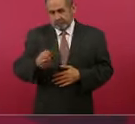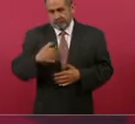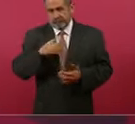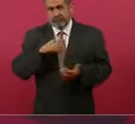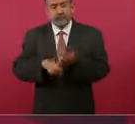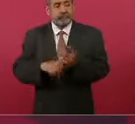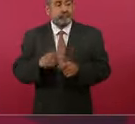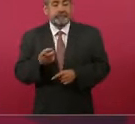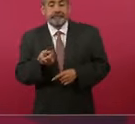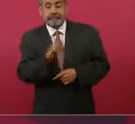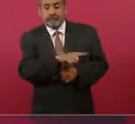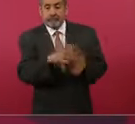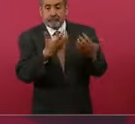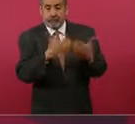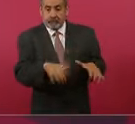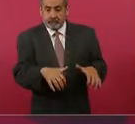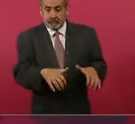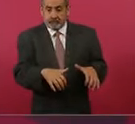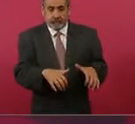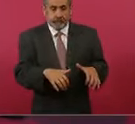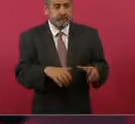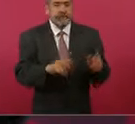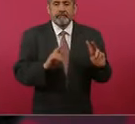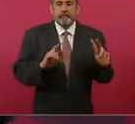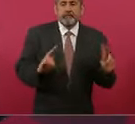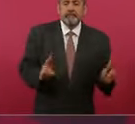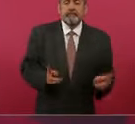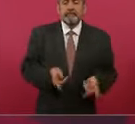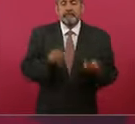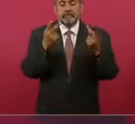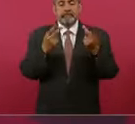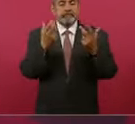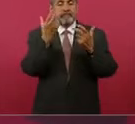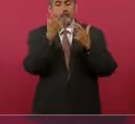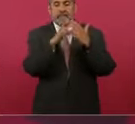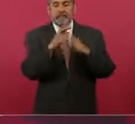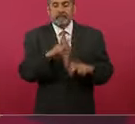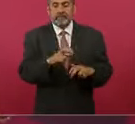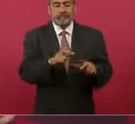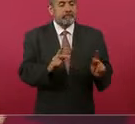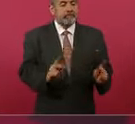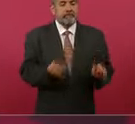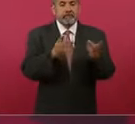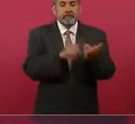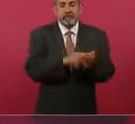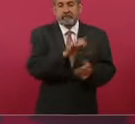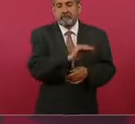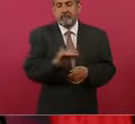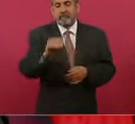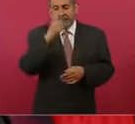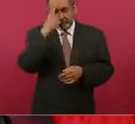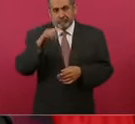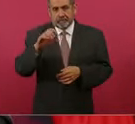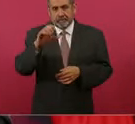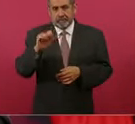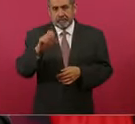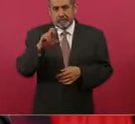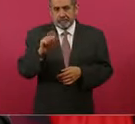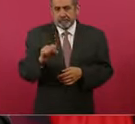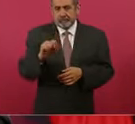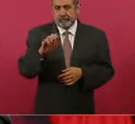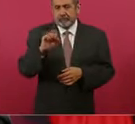y Desbrando le vende las acciones de su empresa a Carlos Slim?